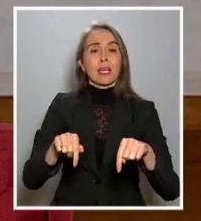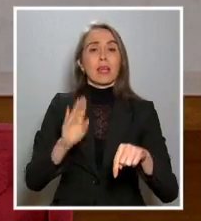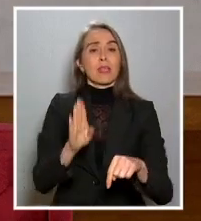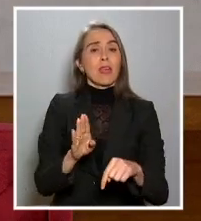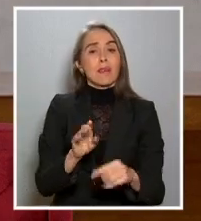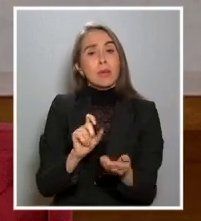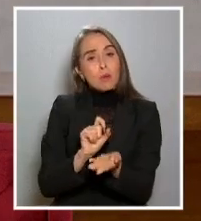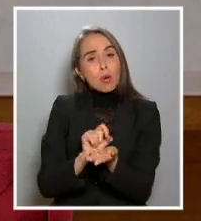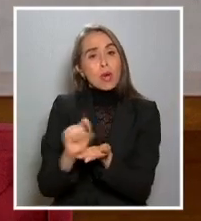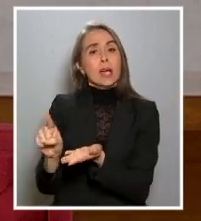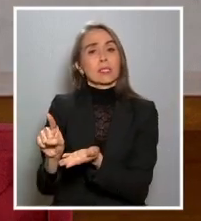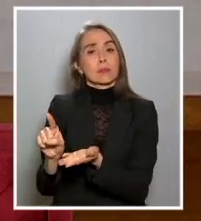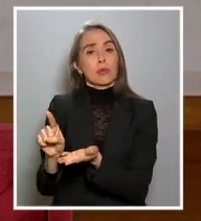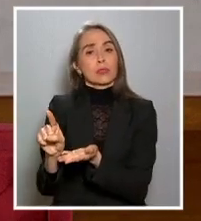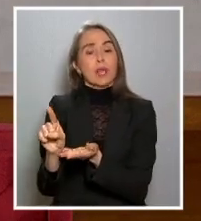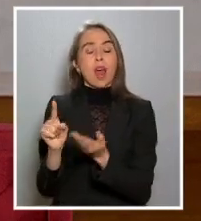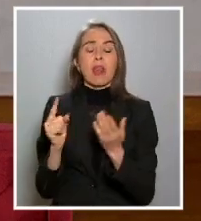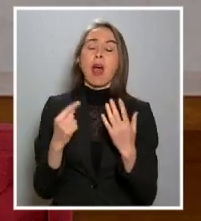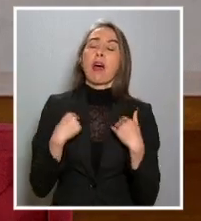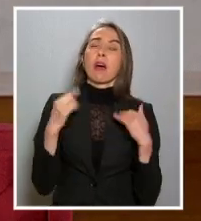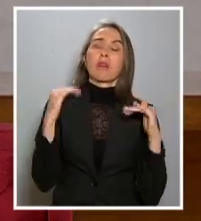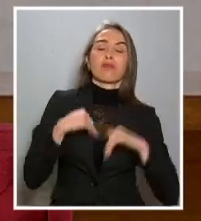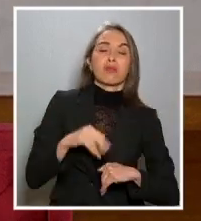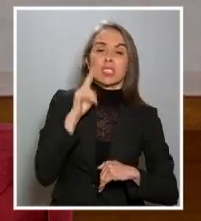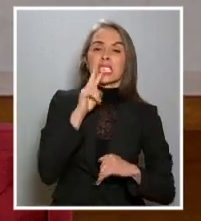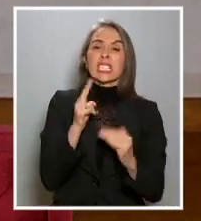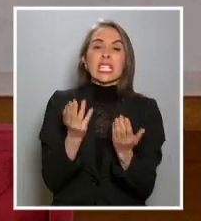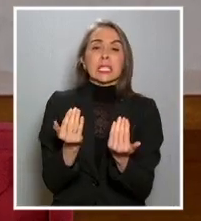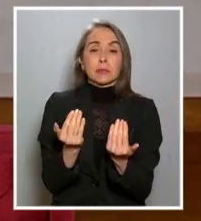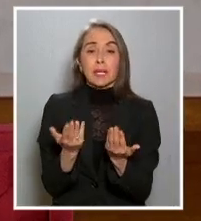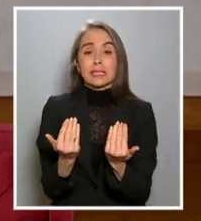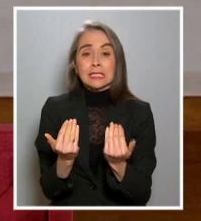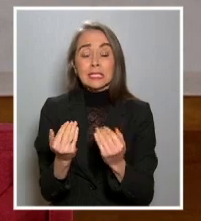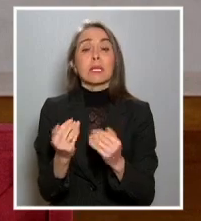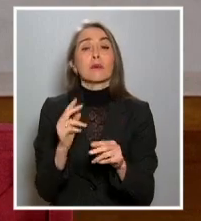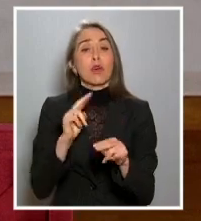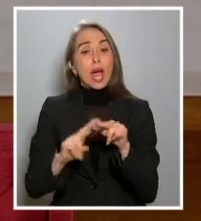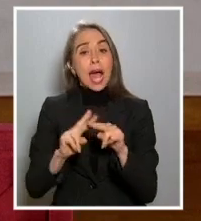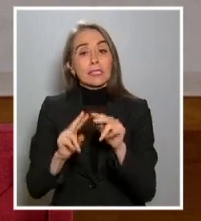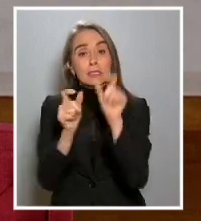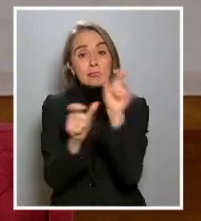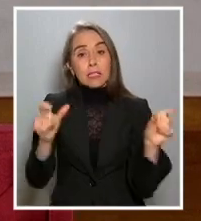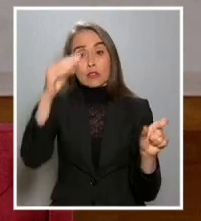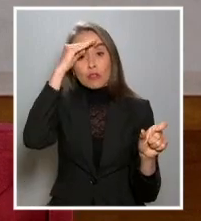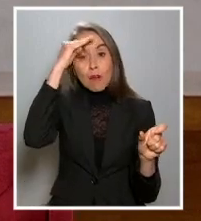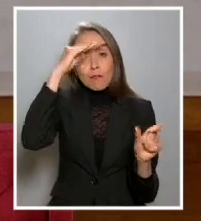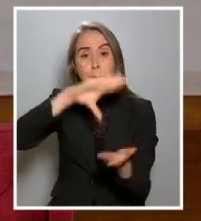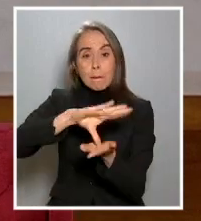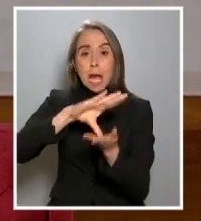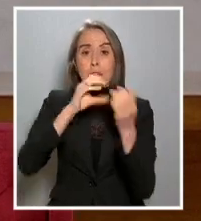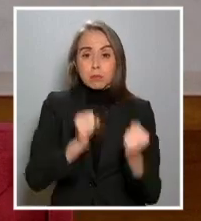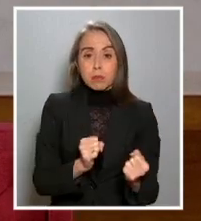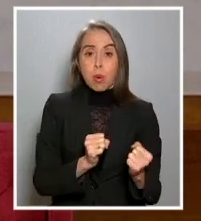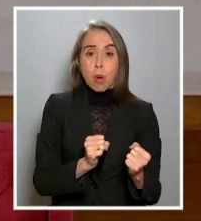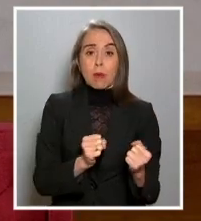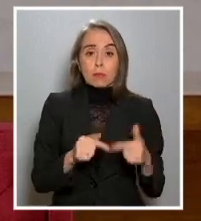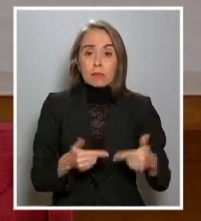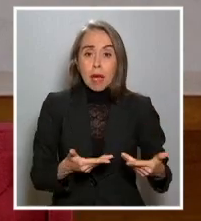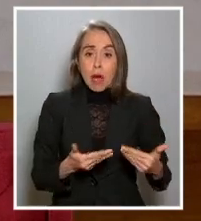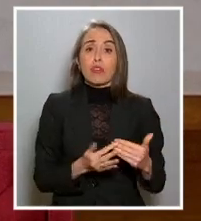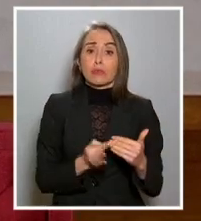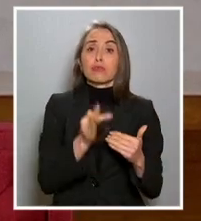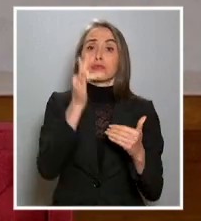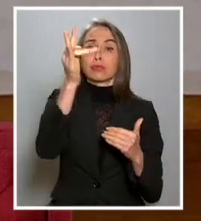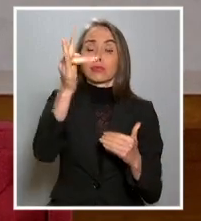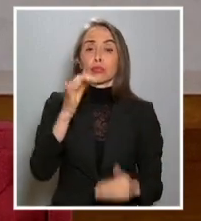expulsarlo. Para esto es necesario construir confianza en el país que somos y en el que podemos ser.